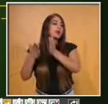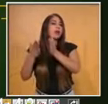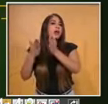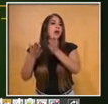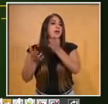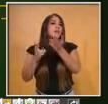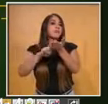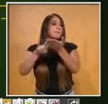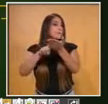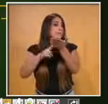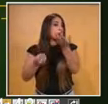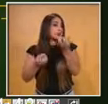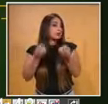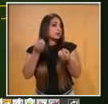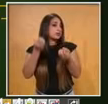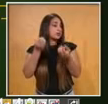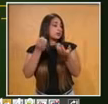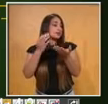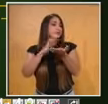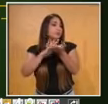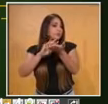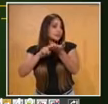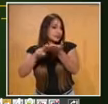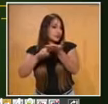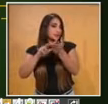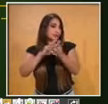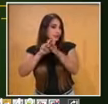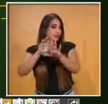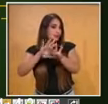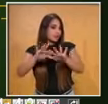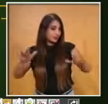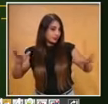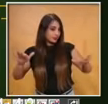a... ¿A quién le gusta el pasto?